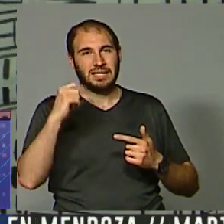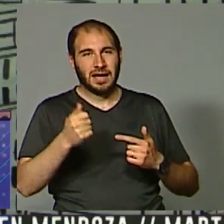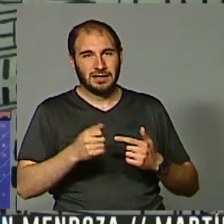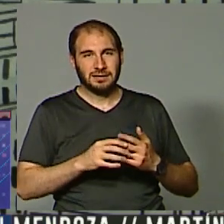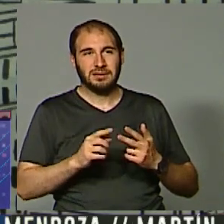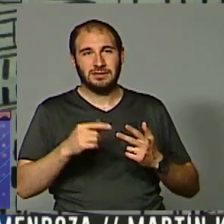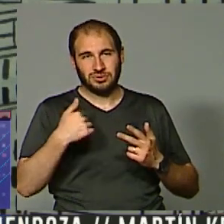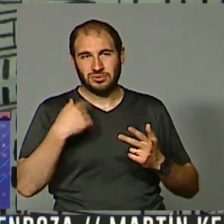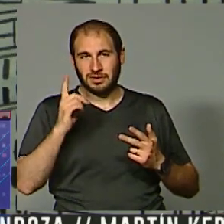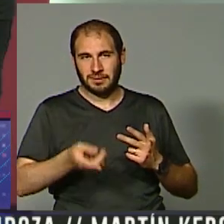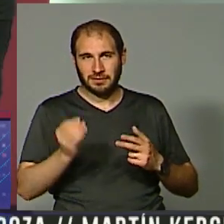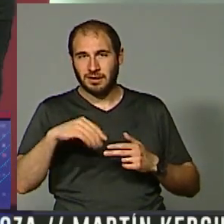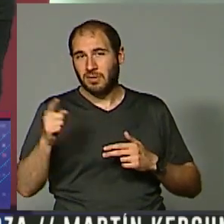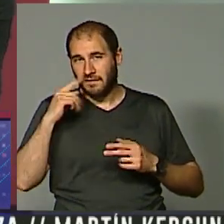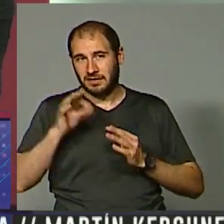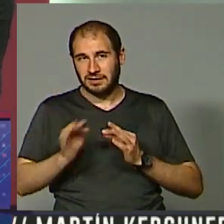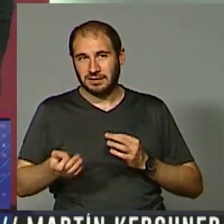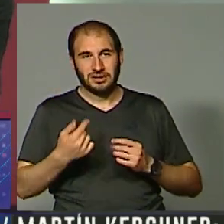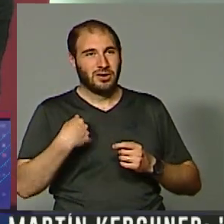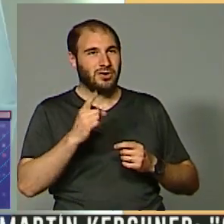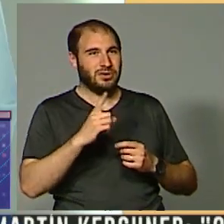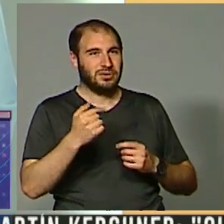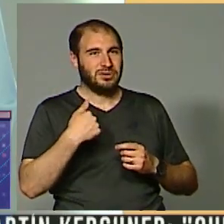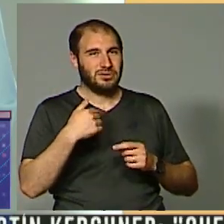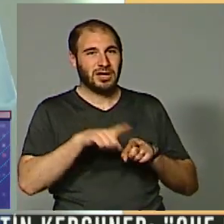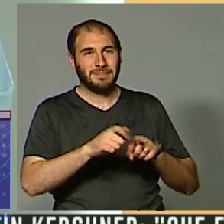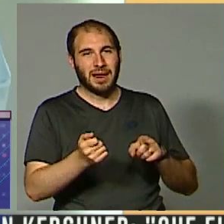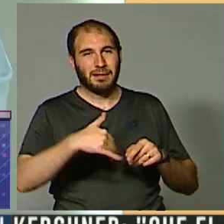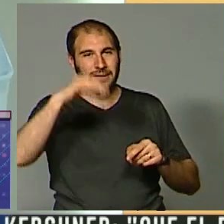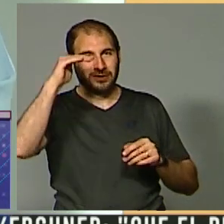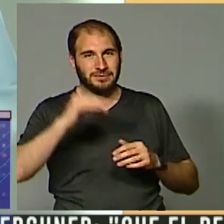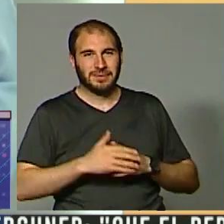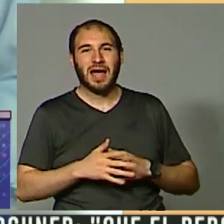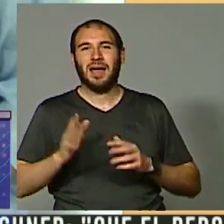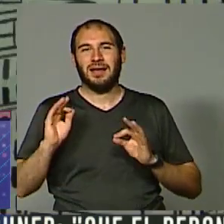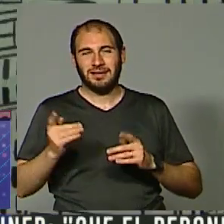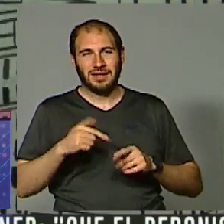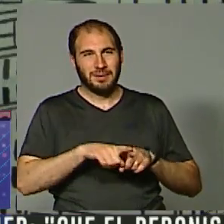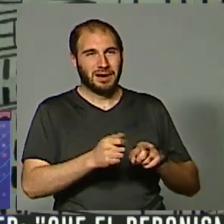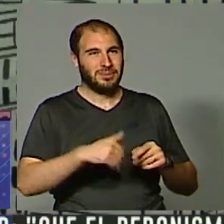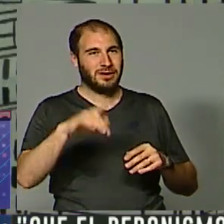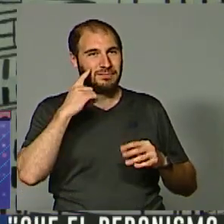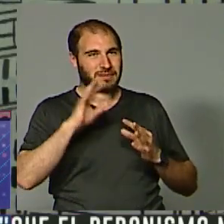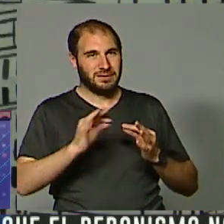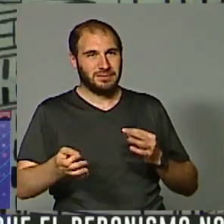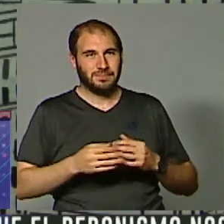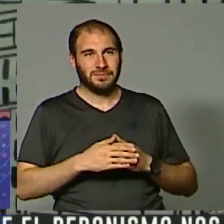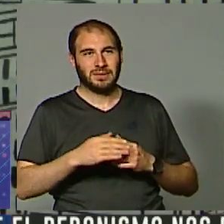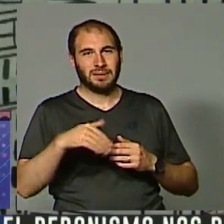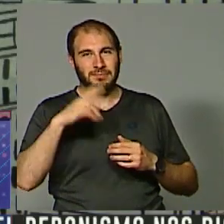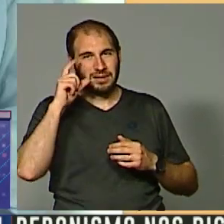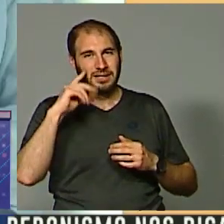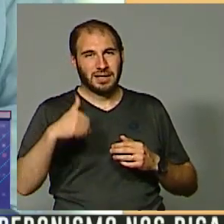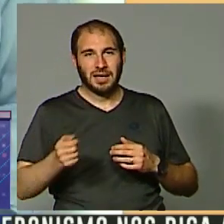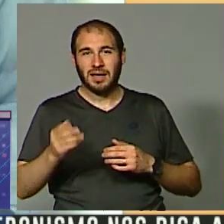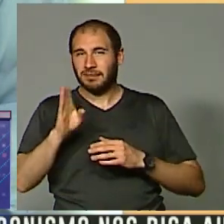bueno, actúo yo también. ¿Vos sos la vecina? No, yo soy la hermana mayor. Ah, bueno. Soy la hermana mayor, la vecina es Melina. Bueno,